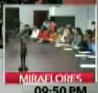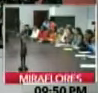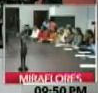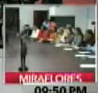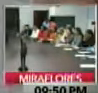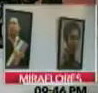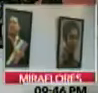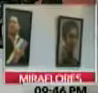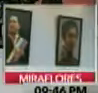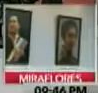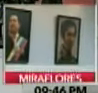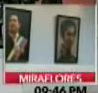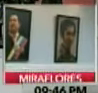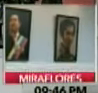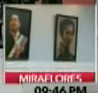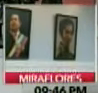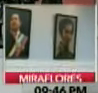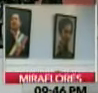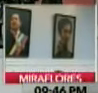Ramón Guillermo,